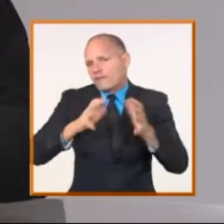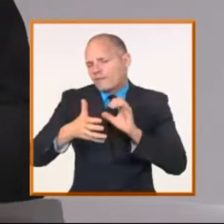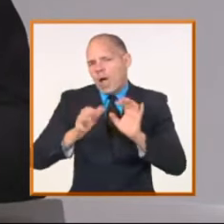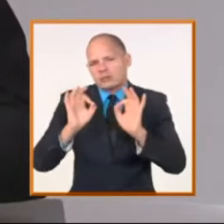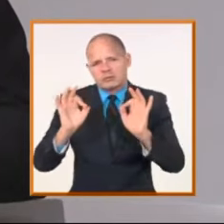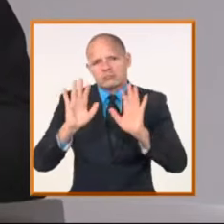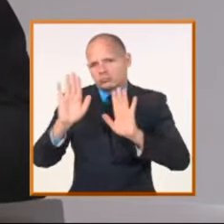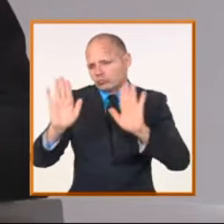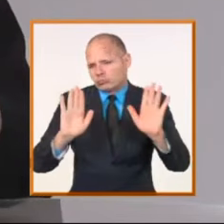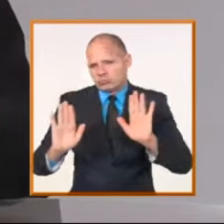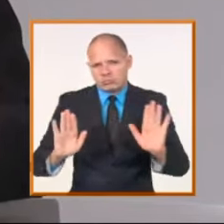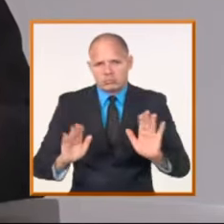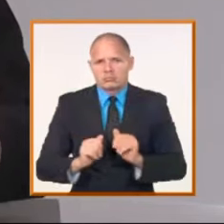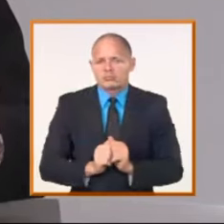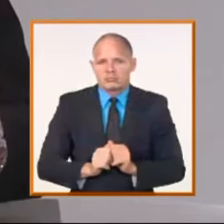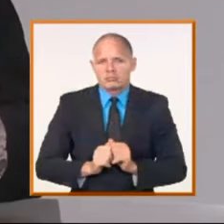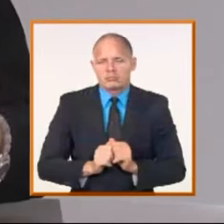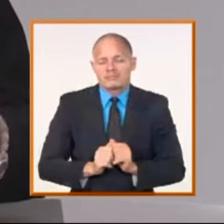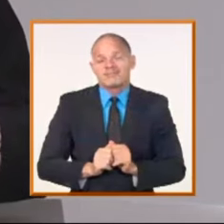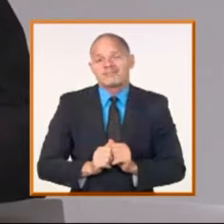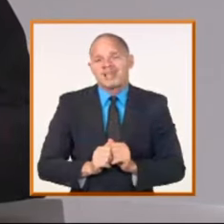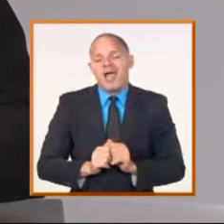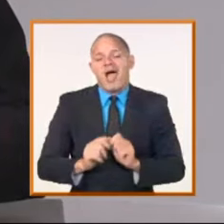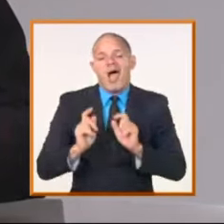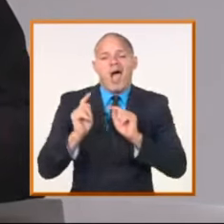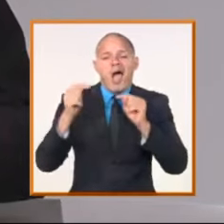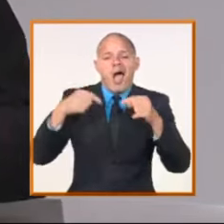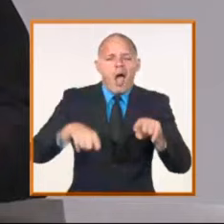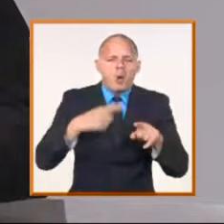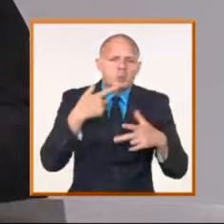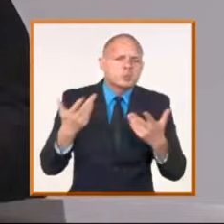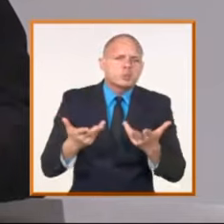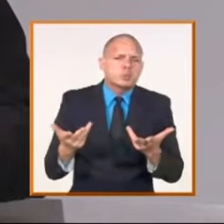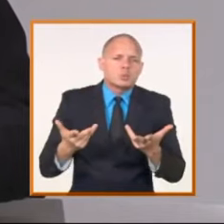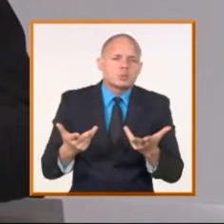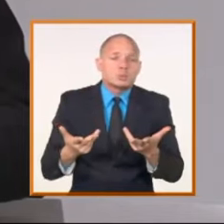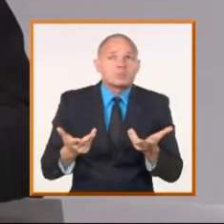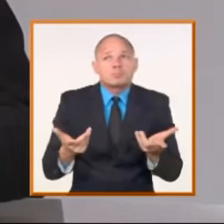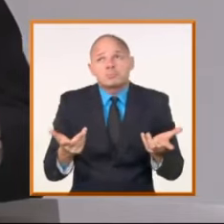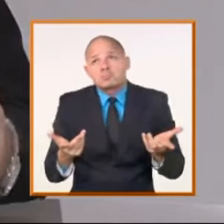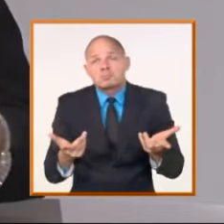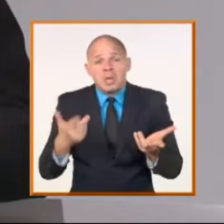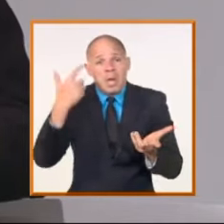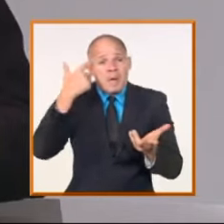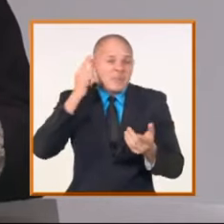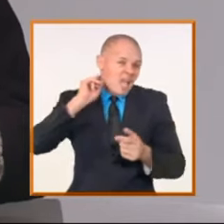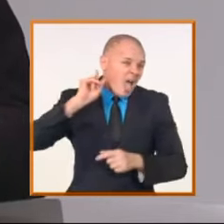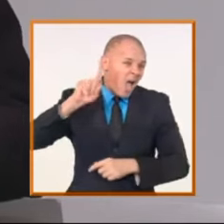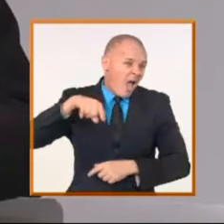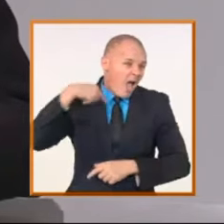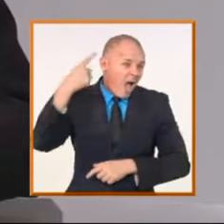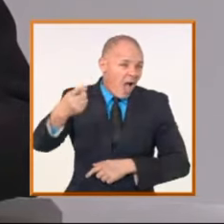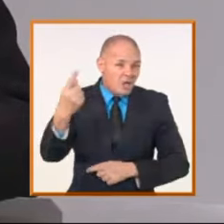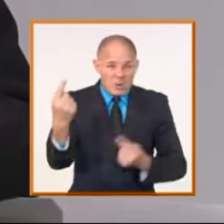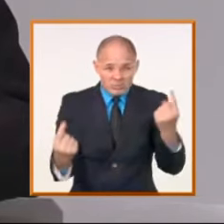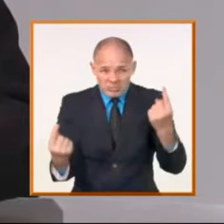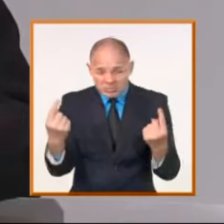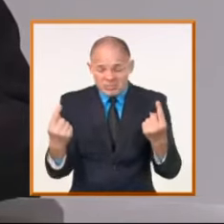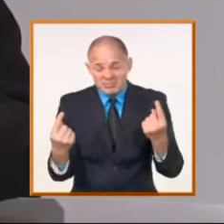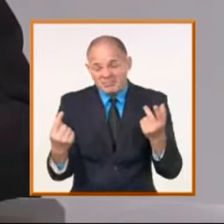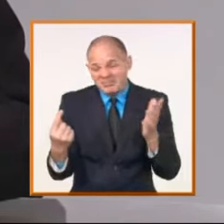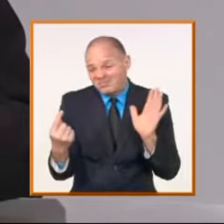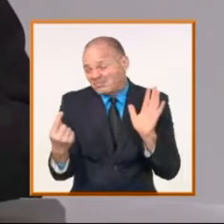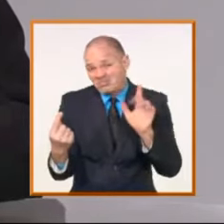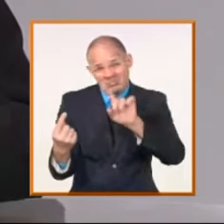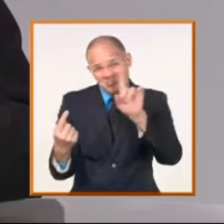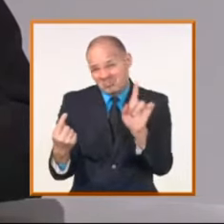El resultado de la combinación de todos esos factores es que hoy decir que el resultado más probable el año que viene es este u otro, sí se puede decir a partir de los